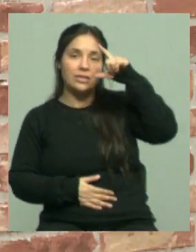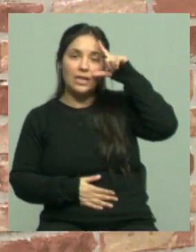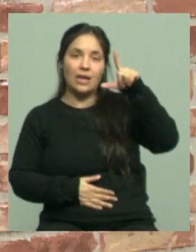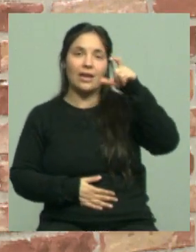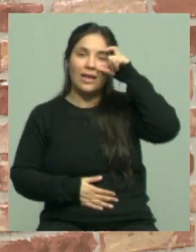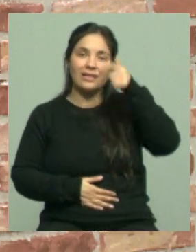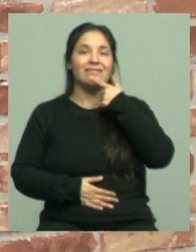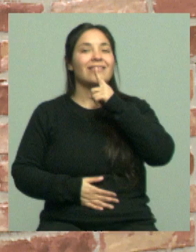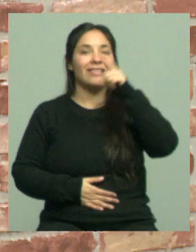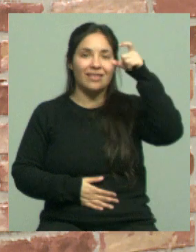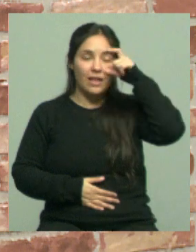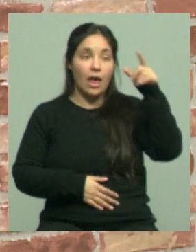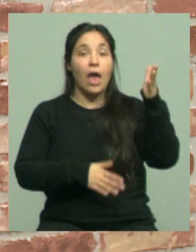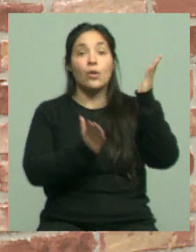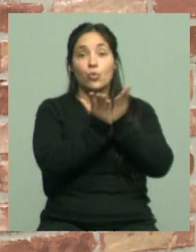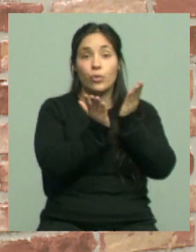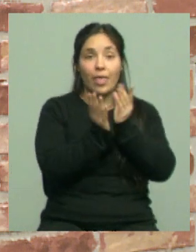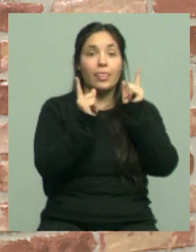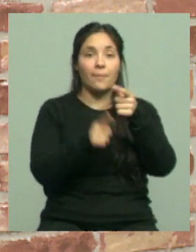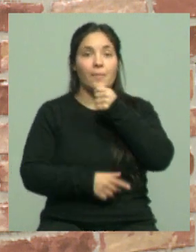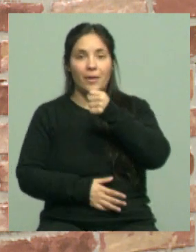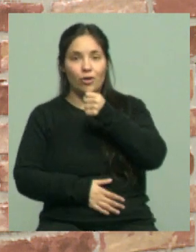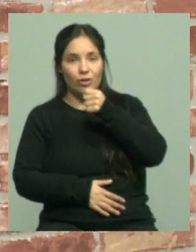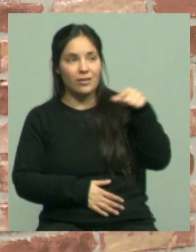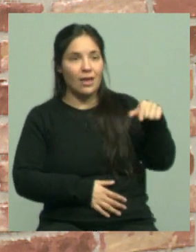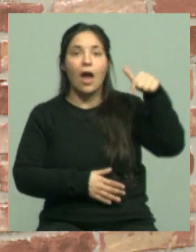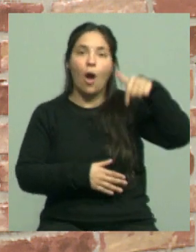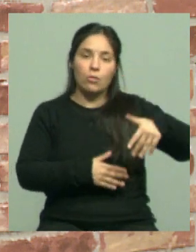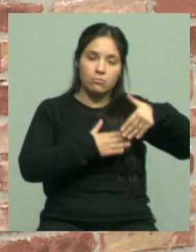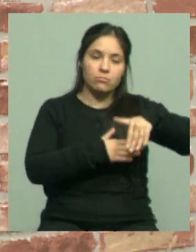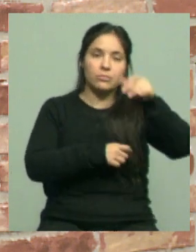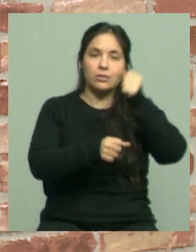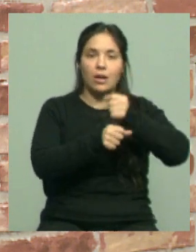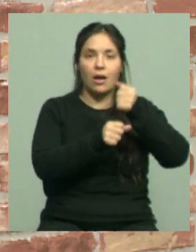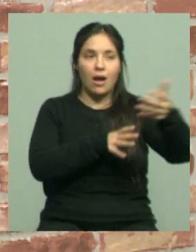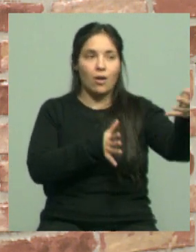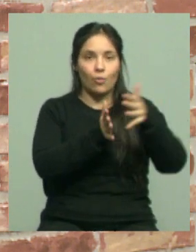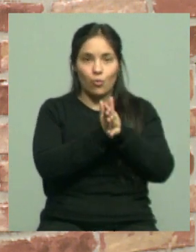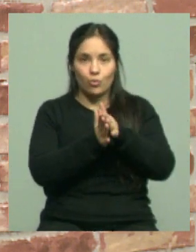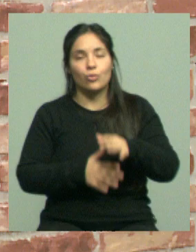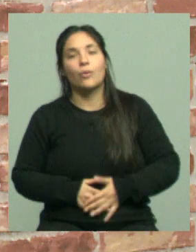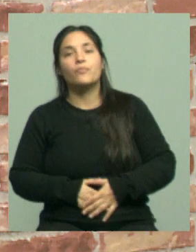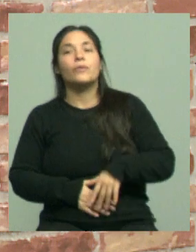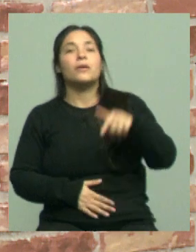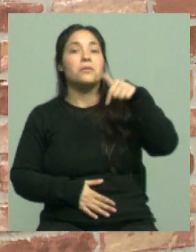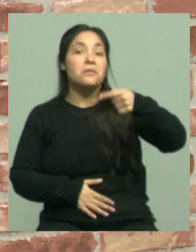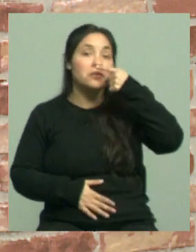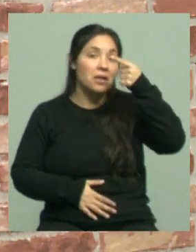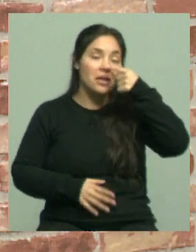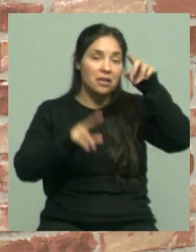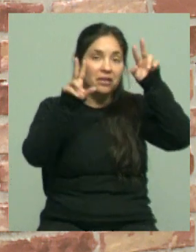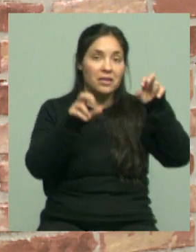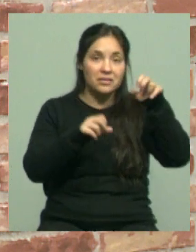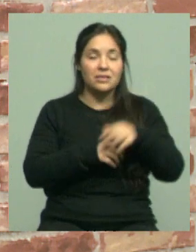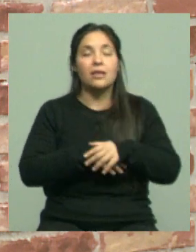es estudiante, periodista también, está, bueno, a partir de ahora con nosotros aquí en Señalú, hoy con un tema muy interesante, Chicas Fracasadas, y